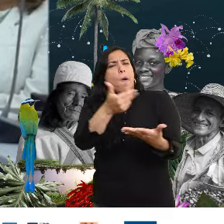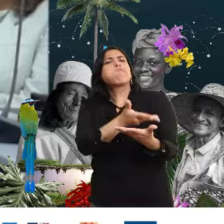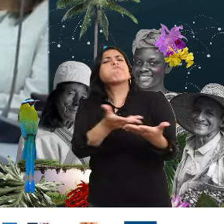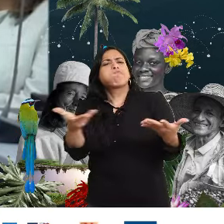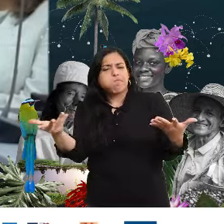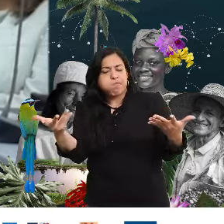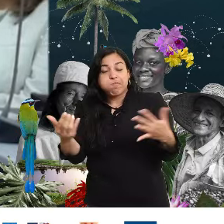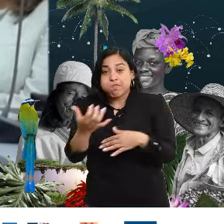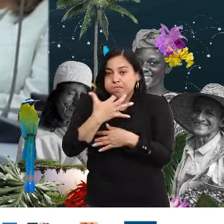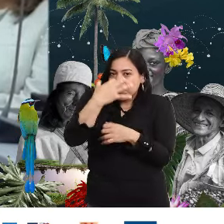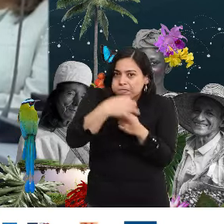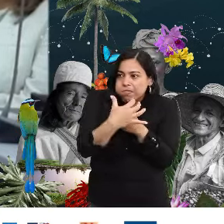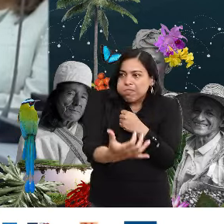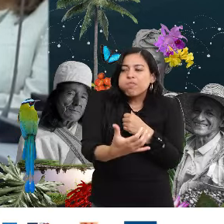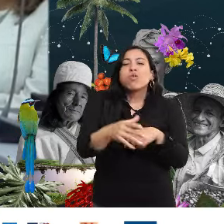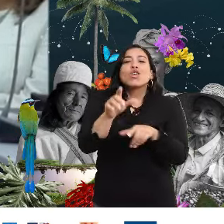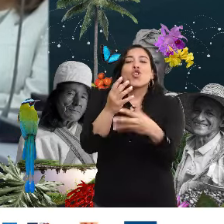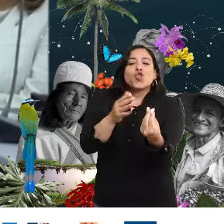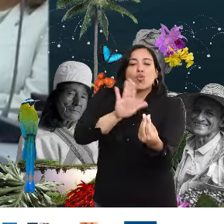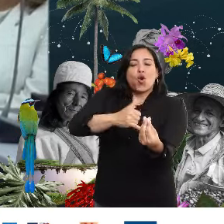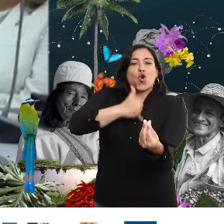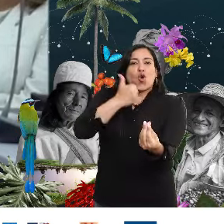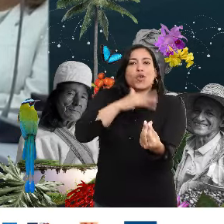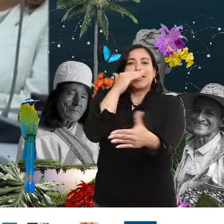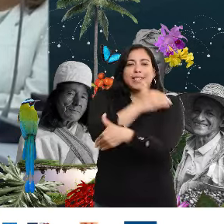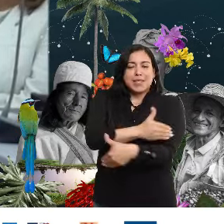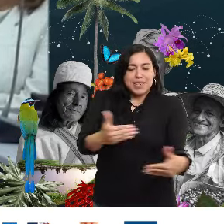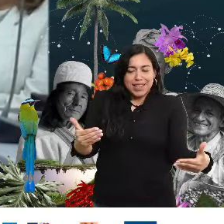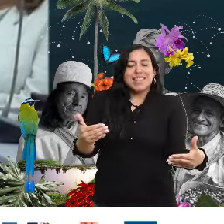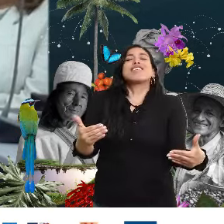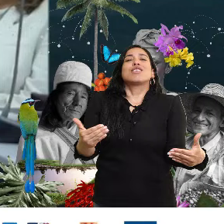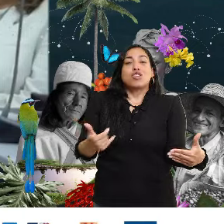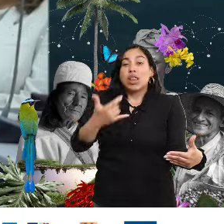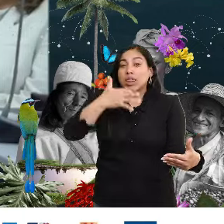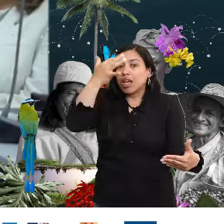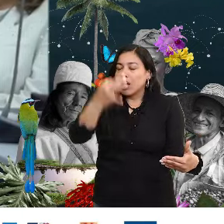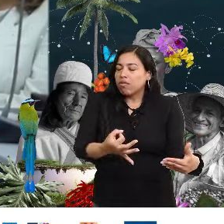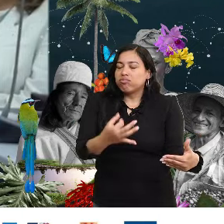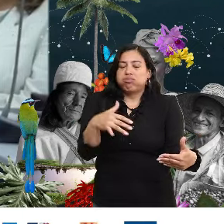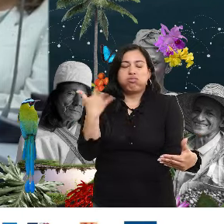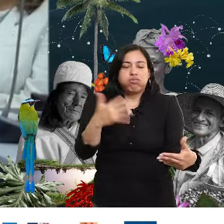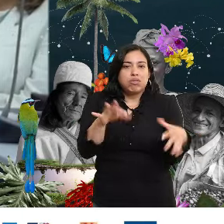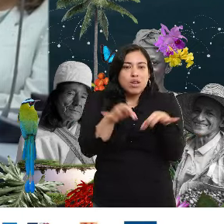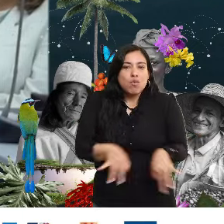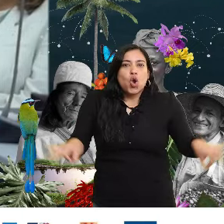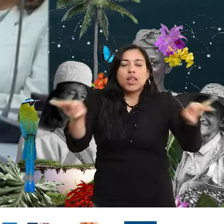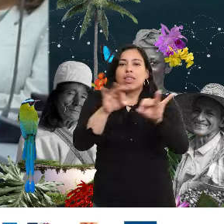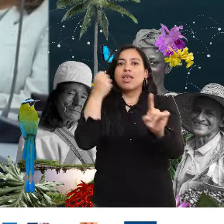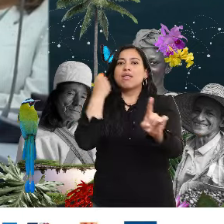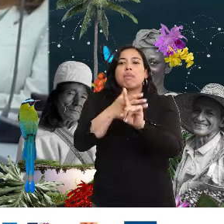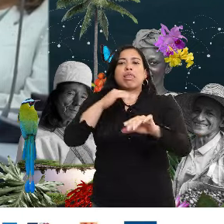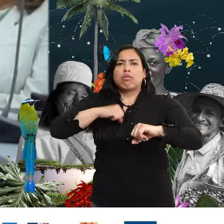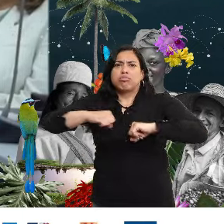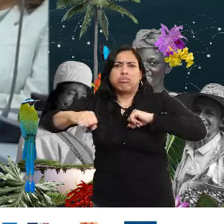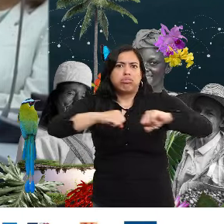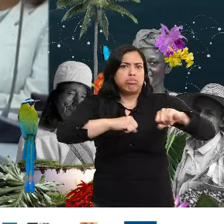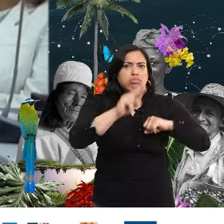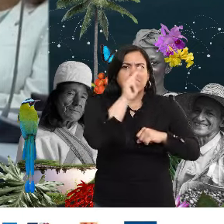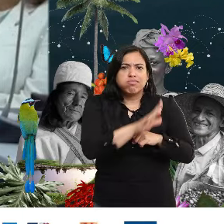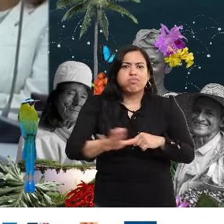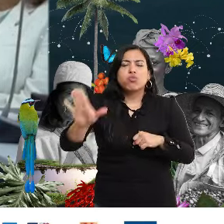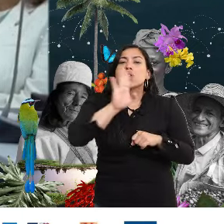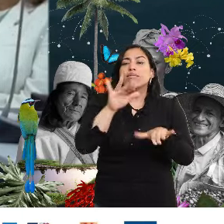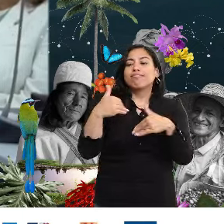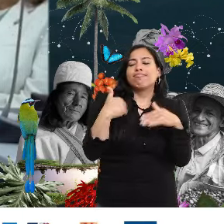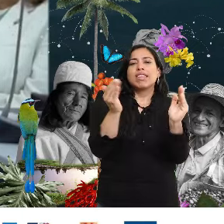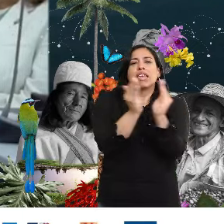y realmente de las juventudes y niñez, que realmente también fue muy, muy importante el trabajo de movilización del ICBF